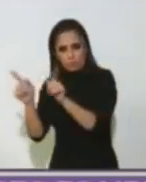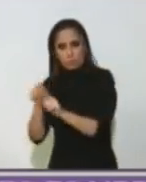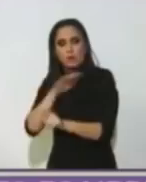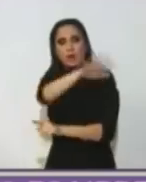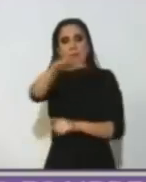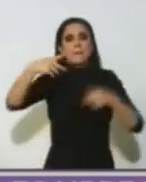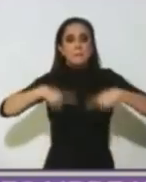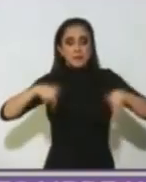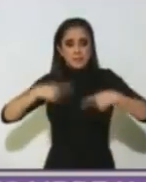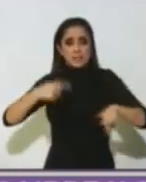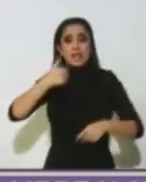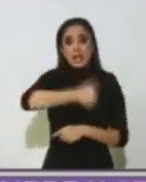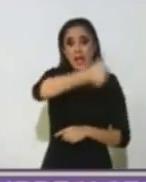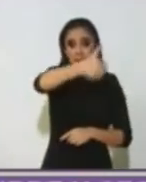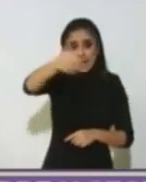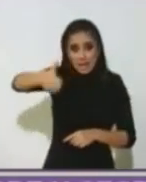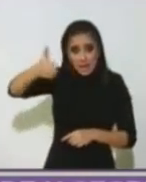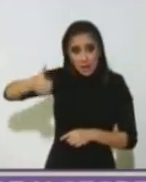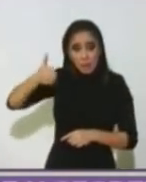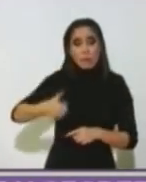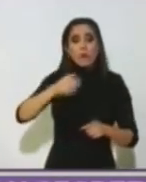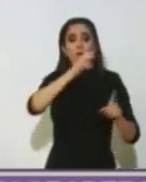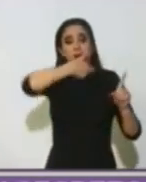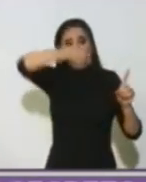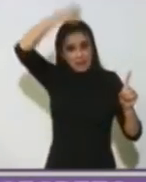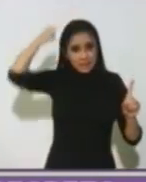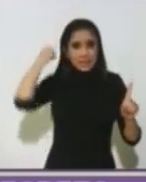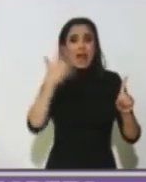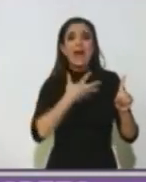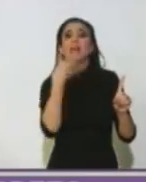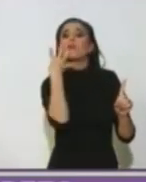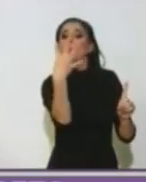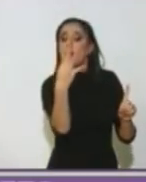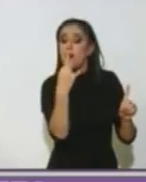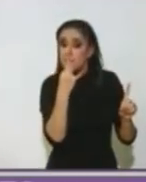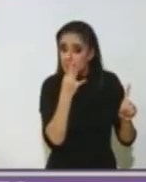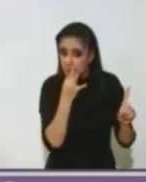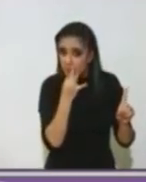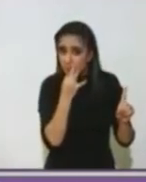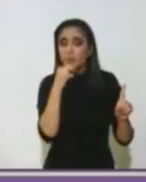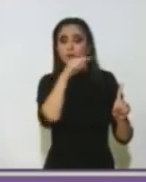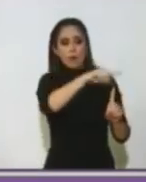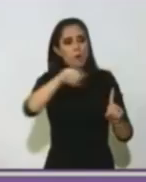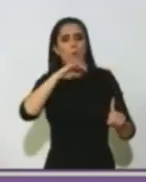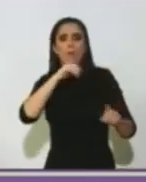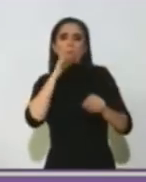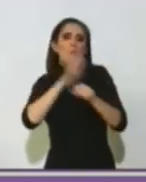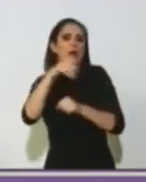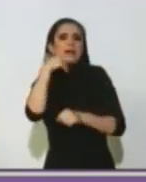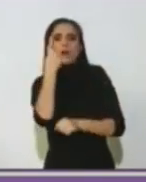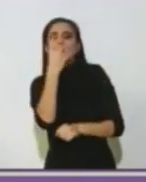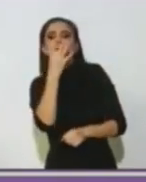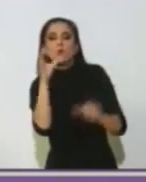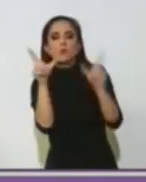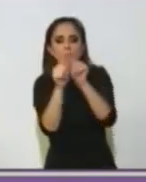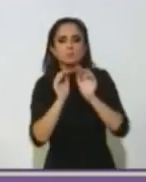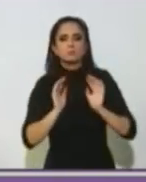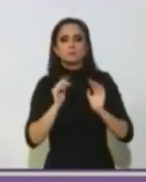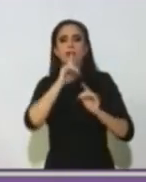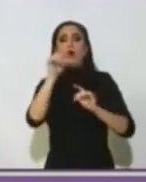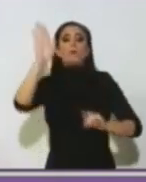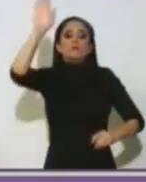público cada uno de los candidatos tiene candidatas tiene cuatro minutos que puede administrar como mejor le parezca puede participar